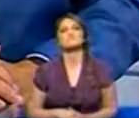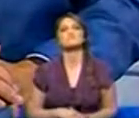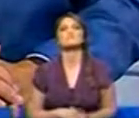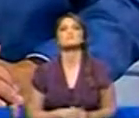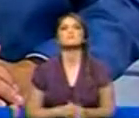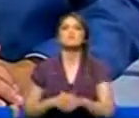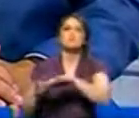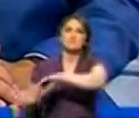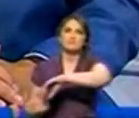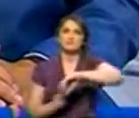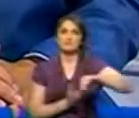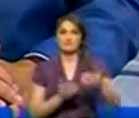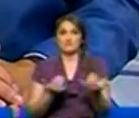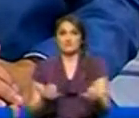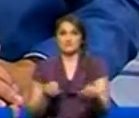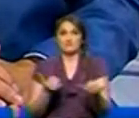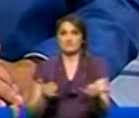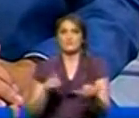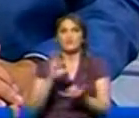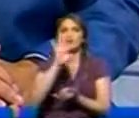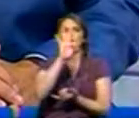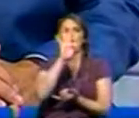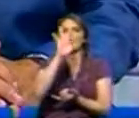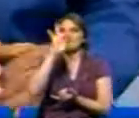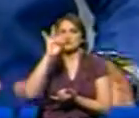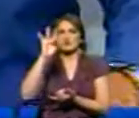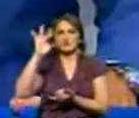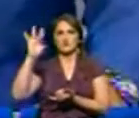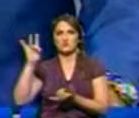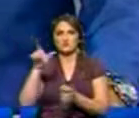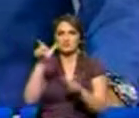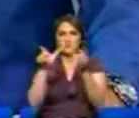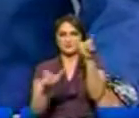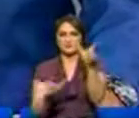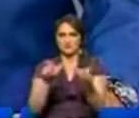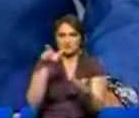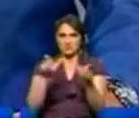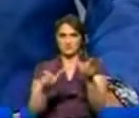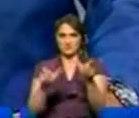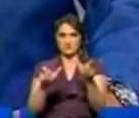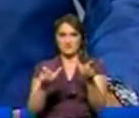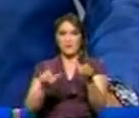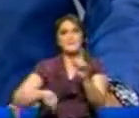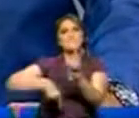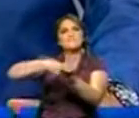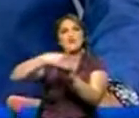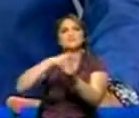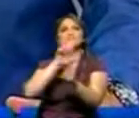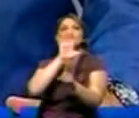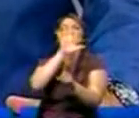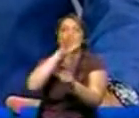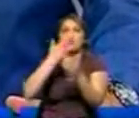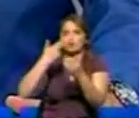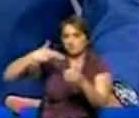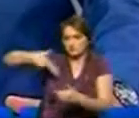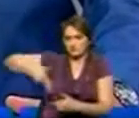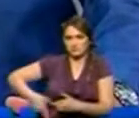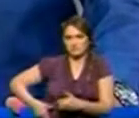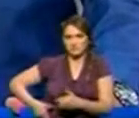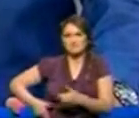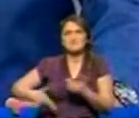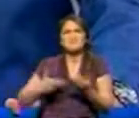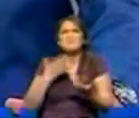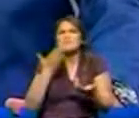988 personas registradas, 601 vehículos revisados y el decomiso de 5 armas blancas son los primeros resultados del trabajo